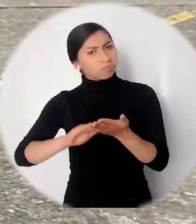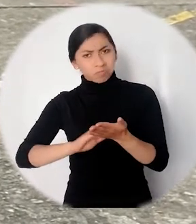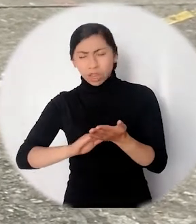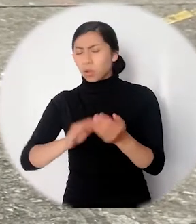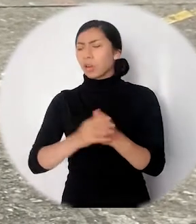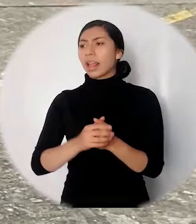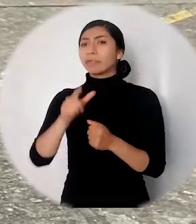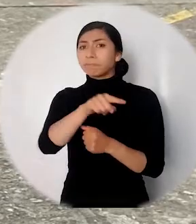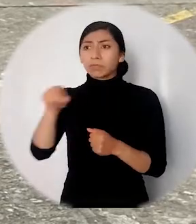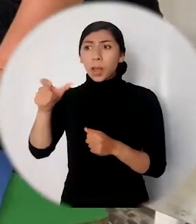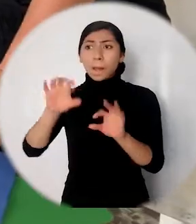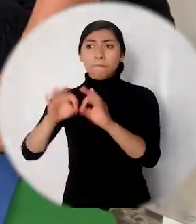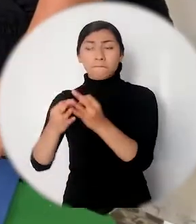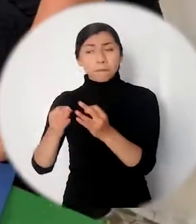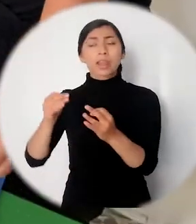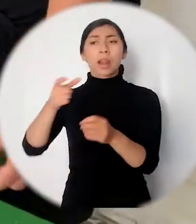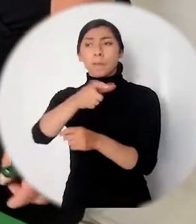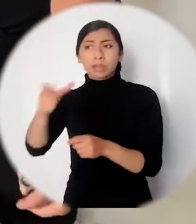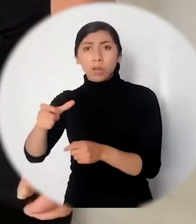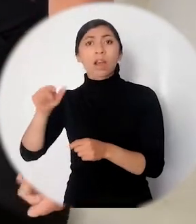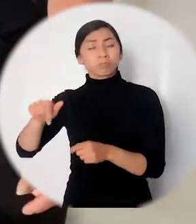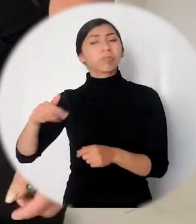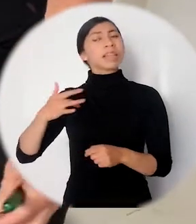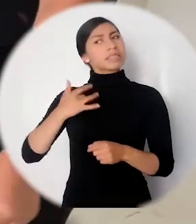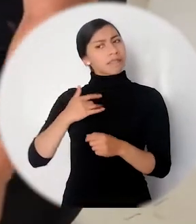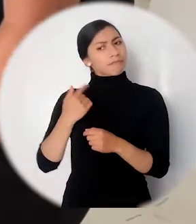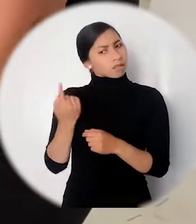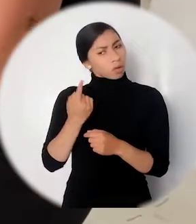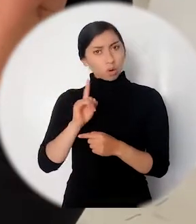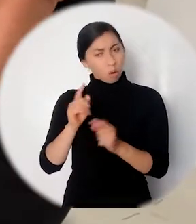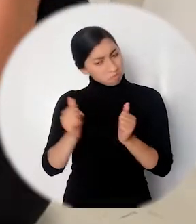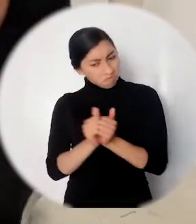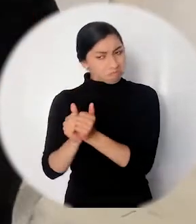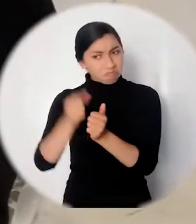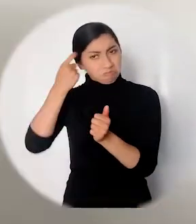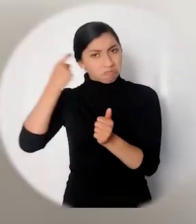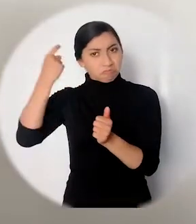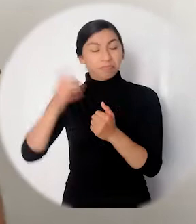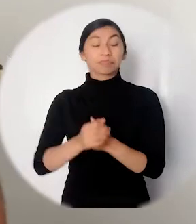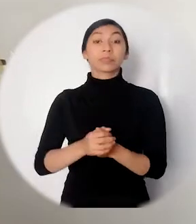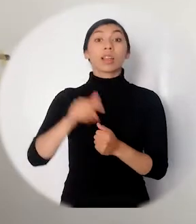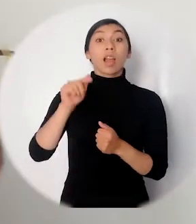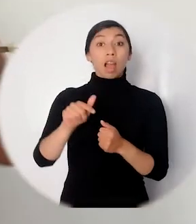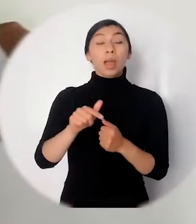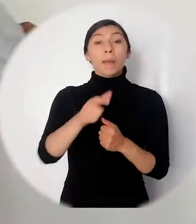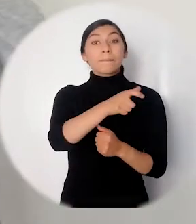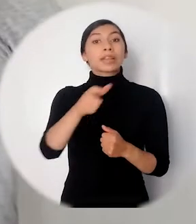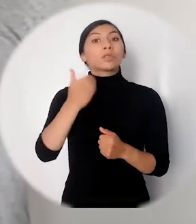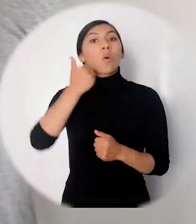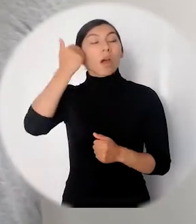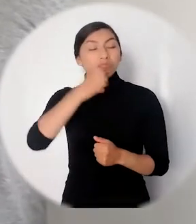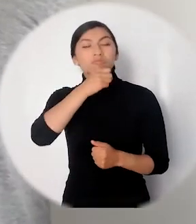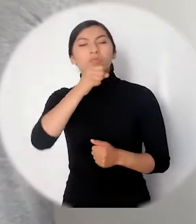estas personitas sientan que el Estado está con ellos. En la actividad, que contó con la participación de 25 personas mayores, se generó